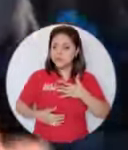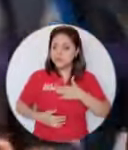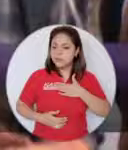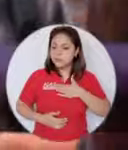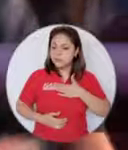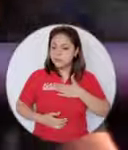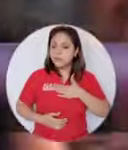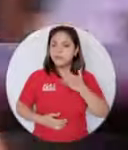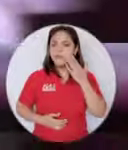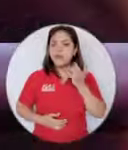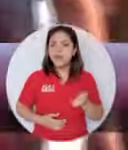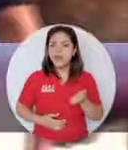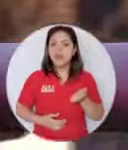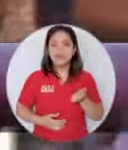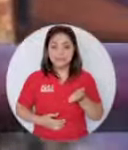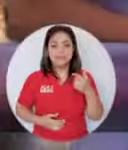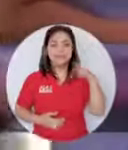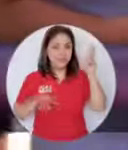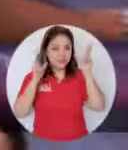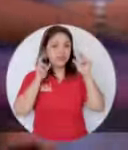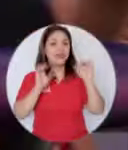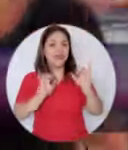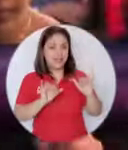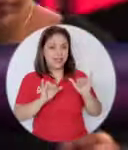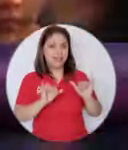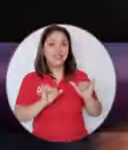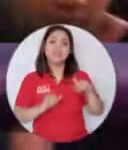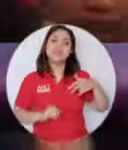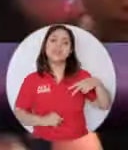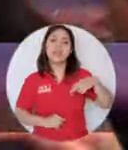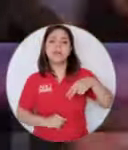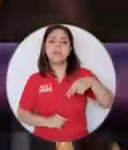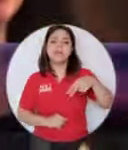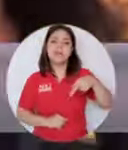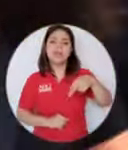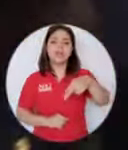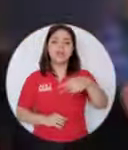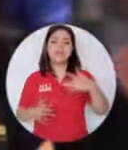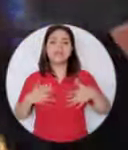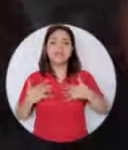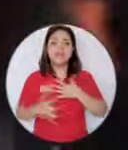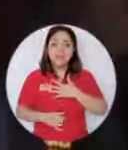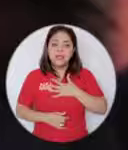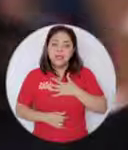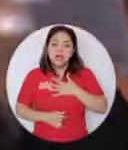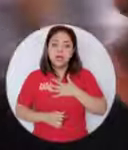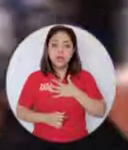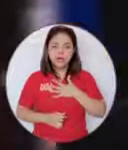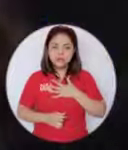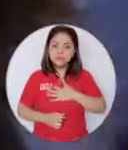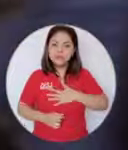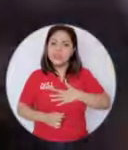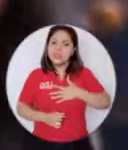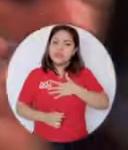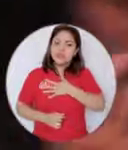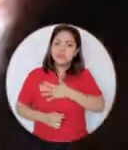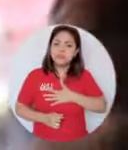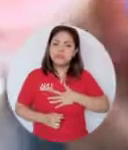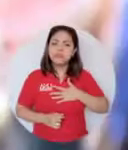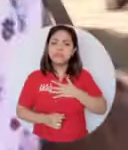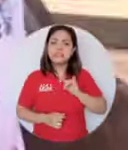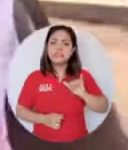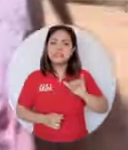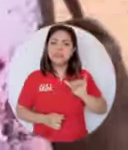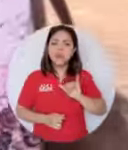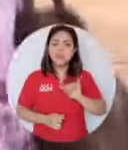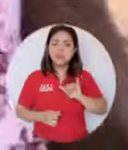contado, que comienzan a sentir palpitaciones, que salen a caminar y sienten que les falta el aire, que comienzan a